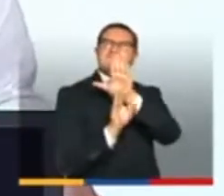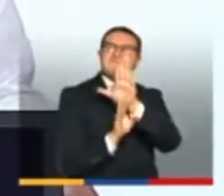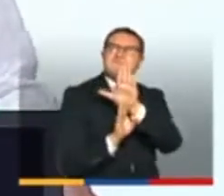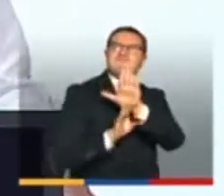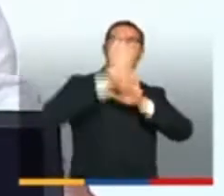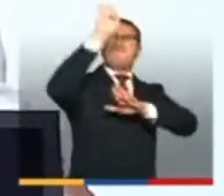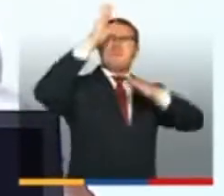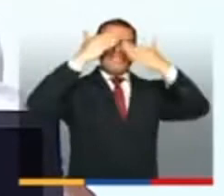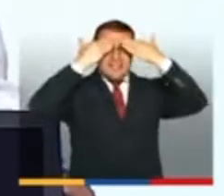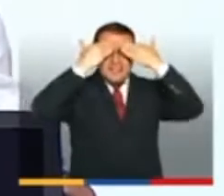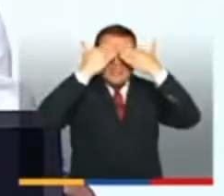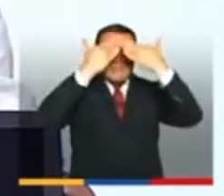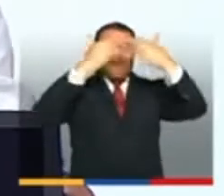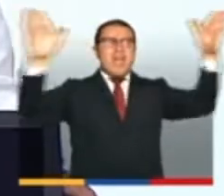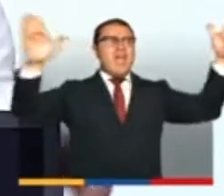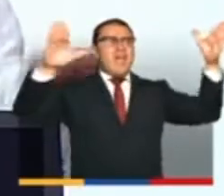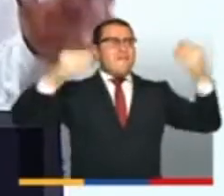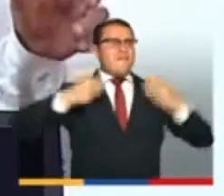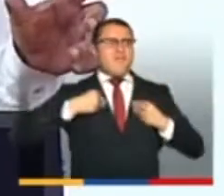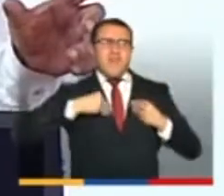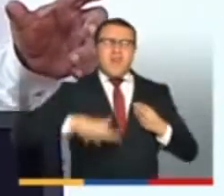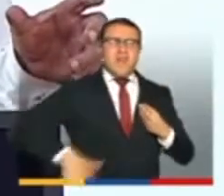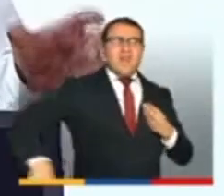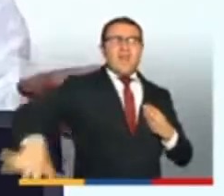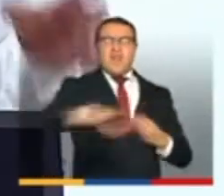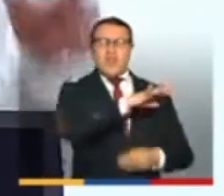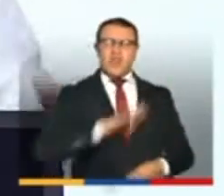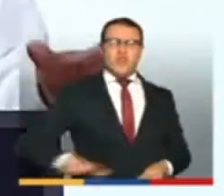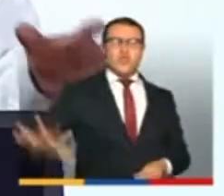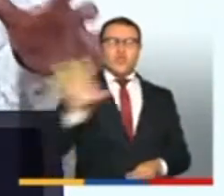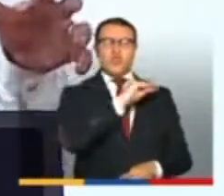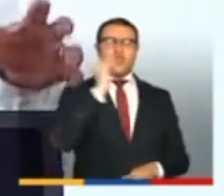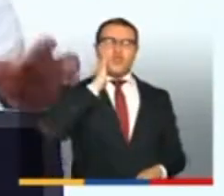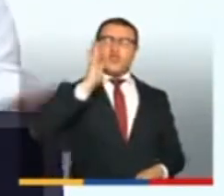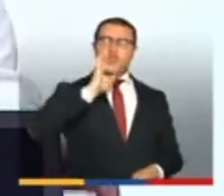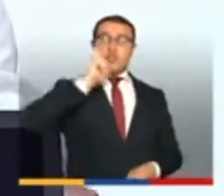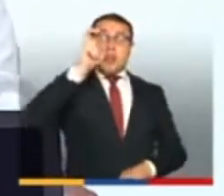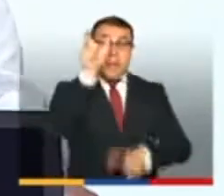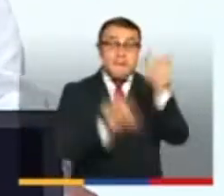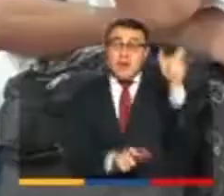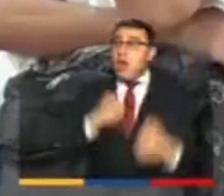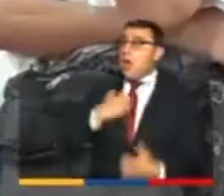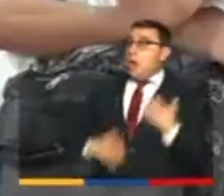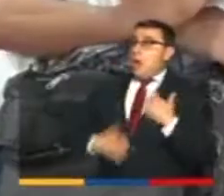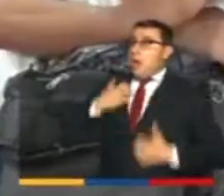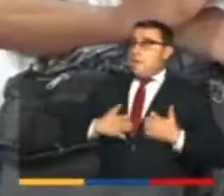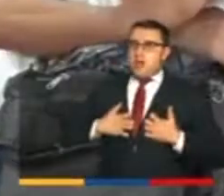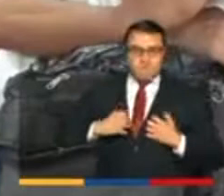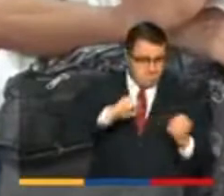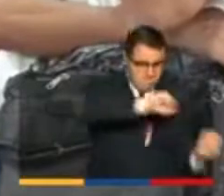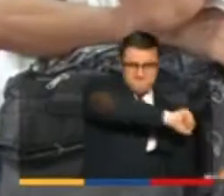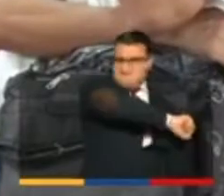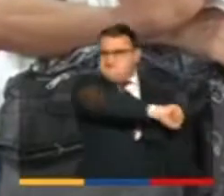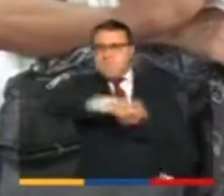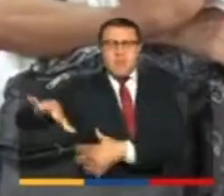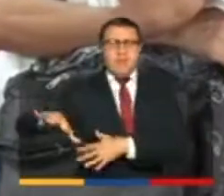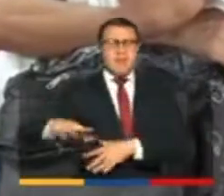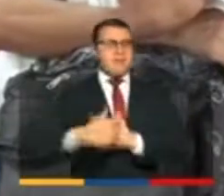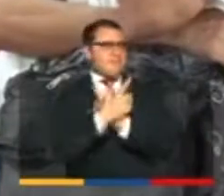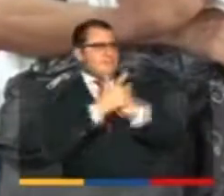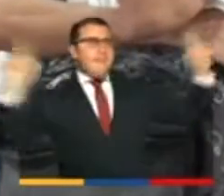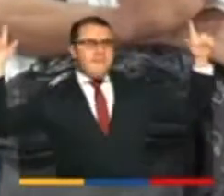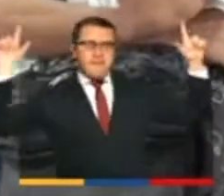democrática en el norte de Santander una sociedad sin miedo una sociedad libre